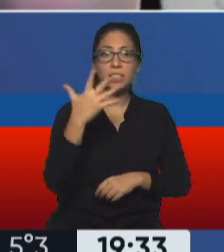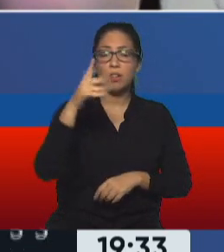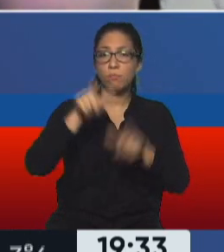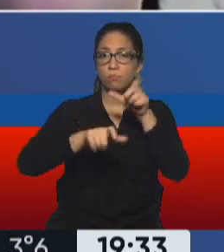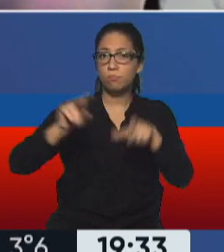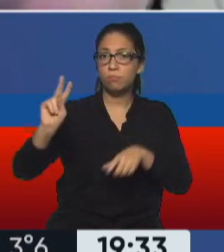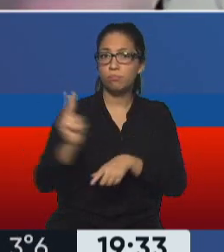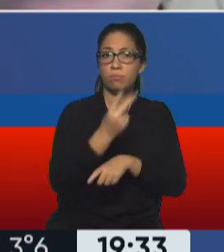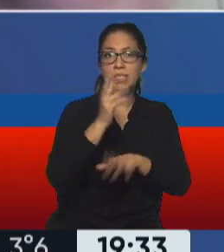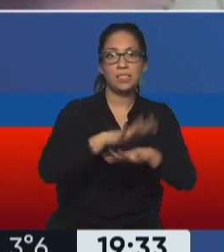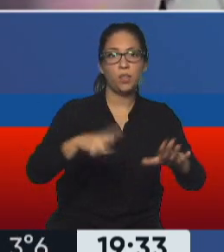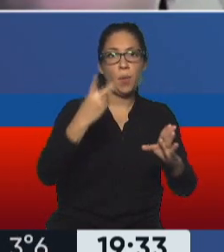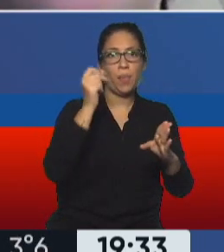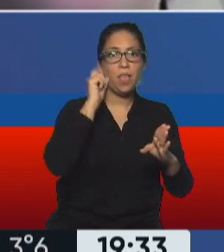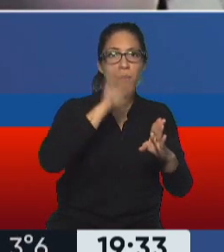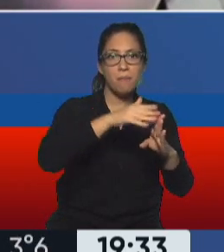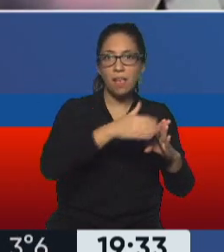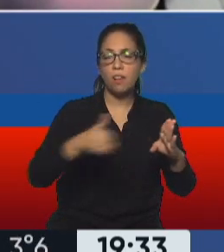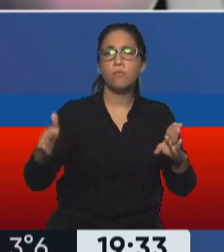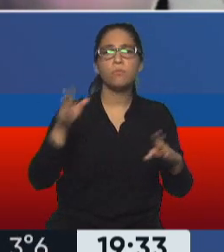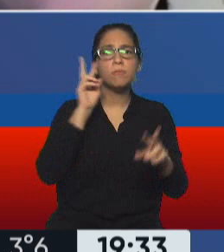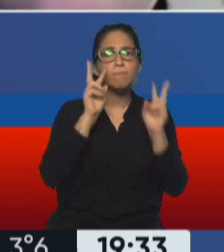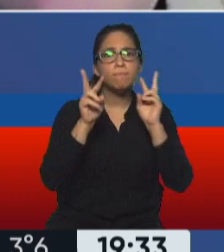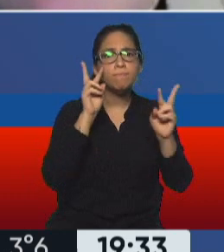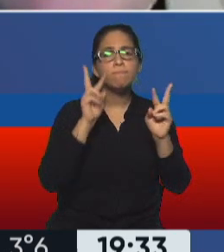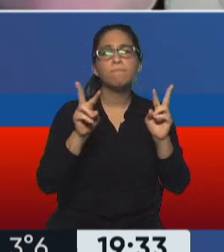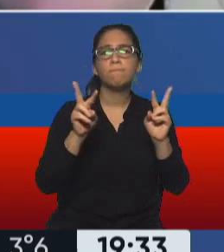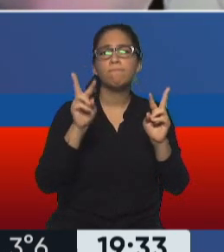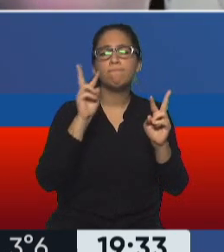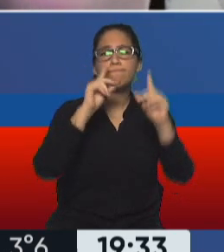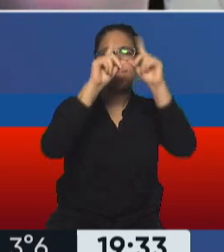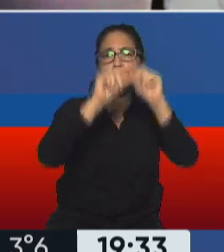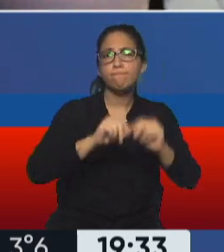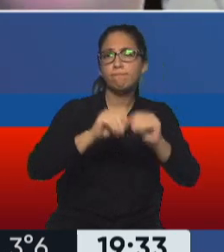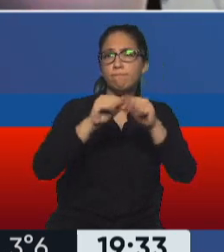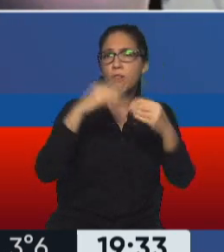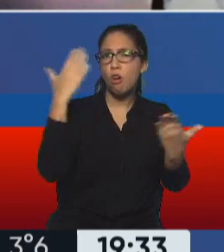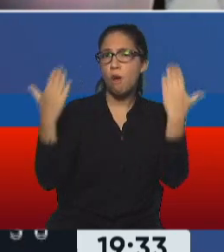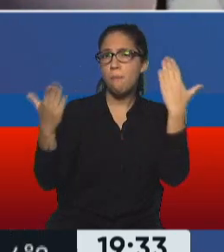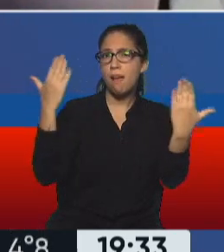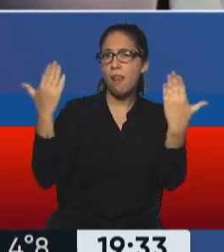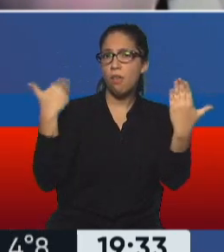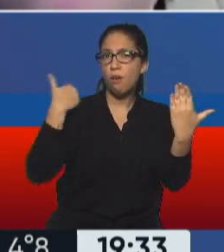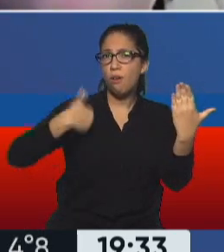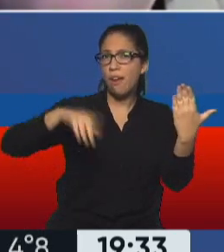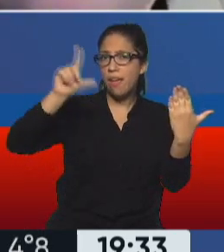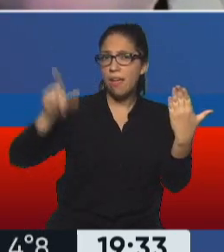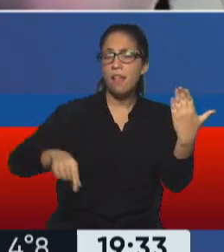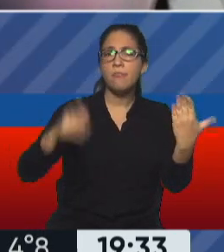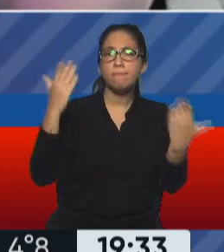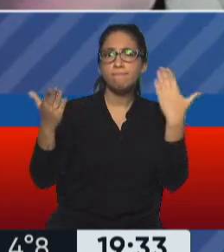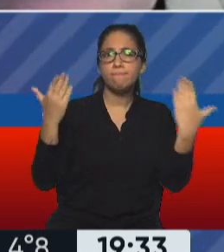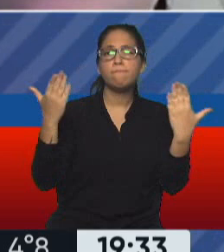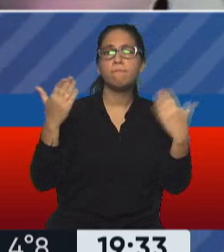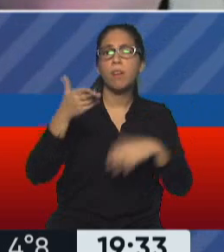en nuestro país en menores de 20 años. O sea, si uno lo mira con las tasas generales, es un 0,1, 0,2% de